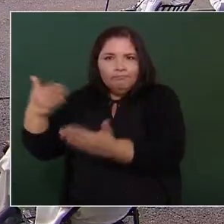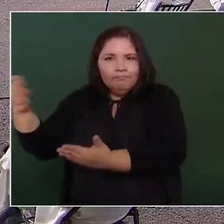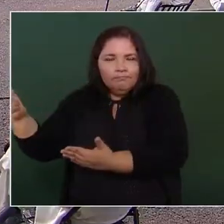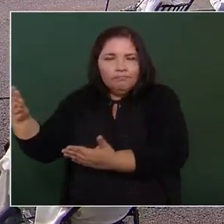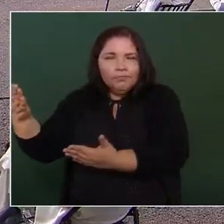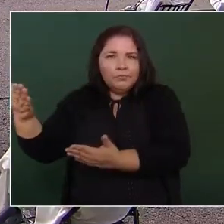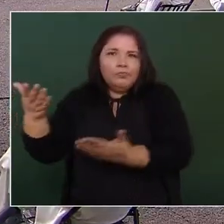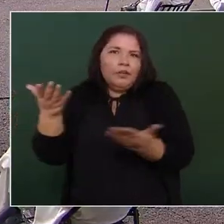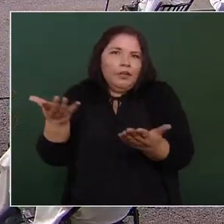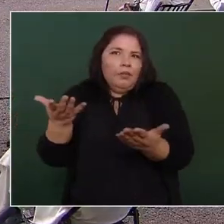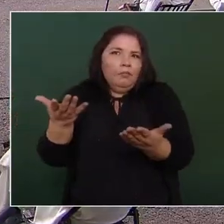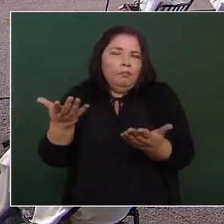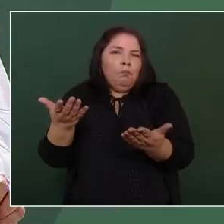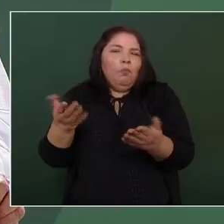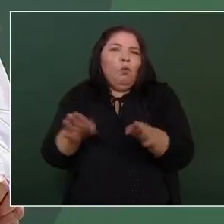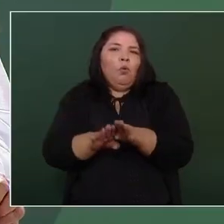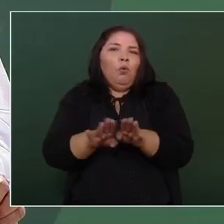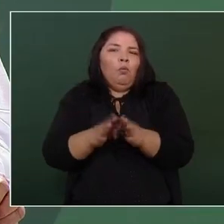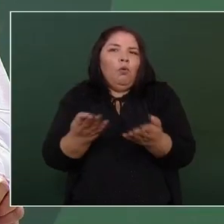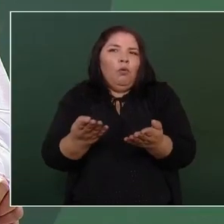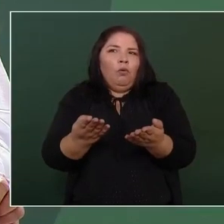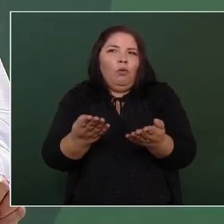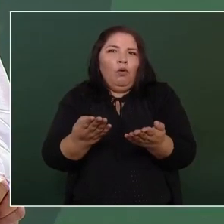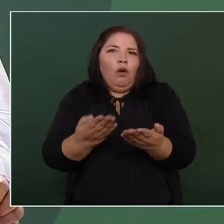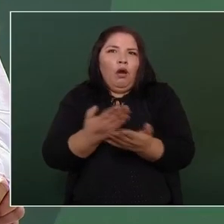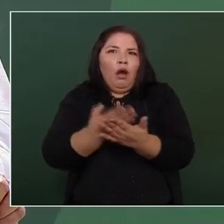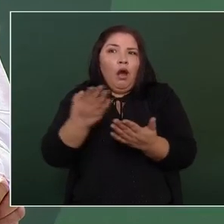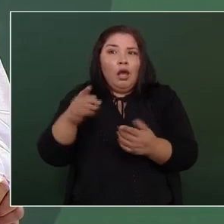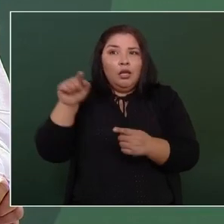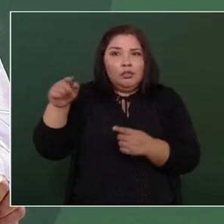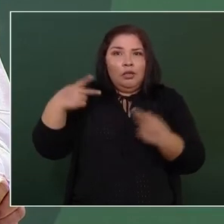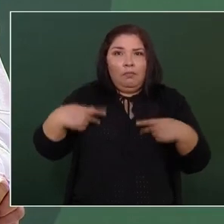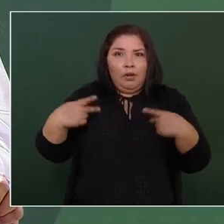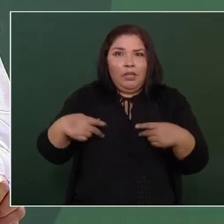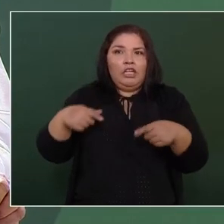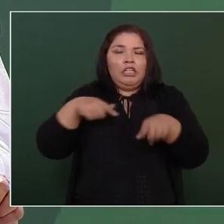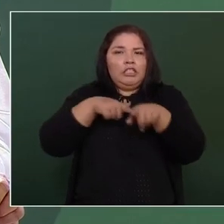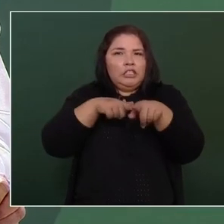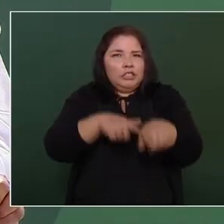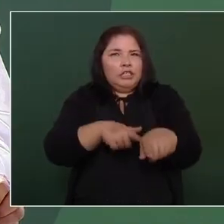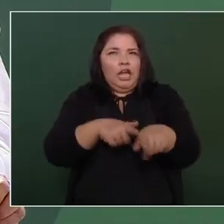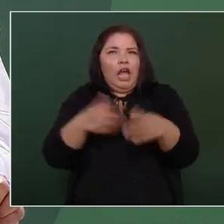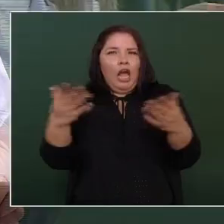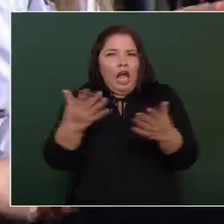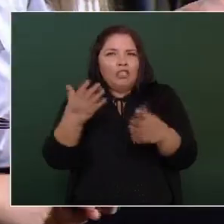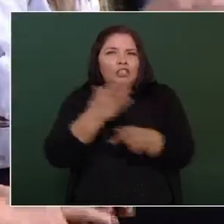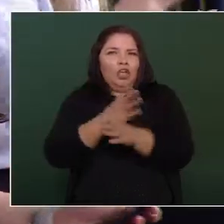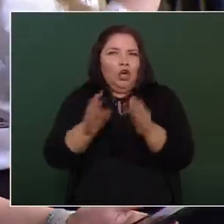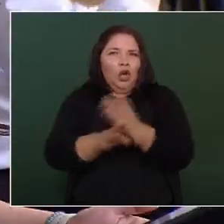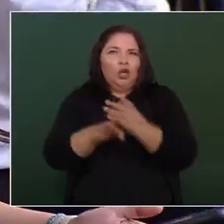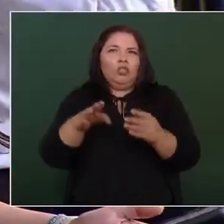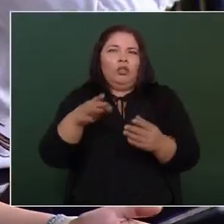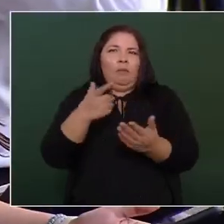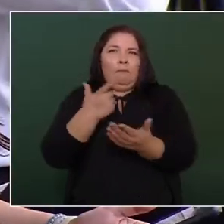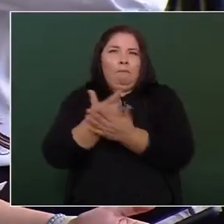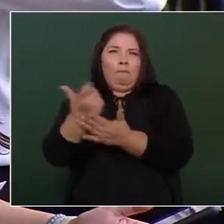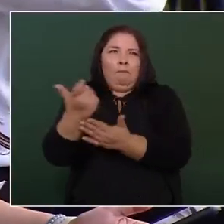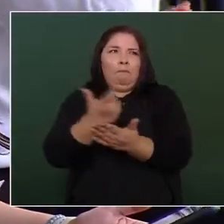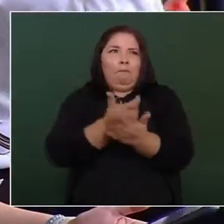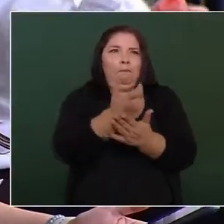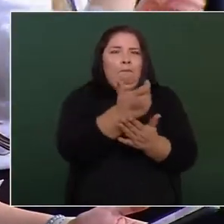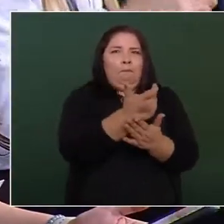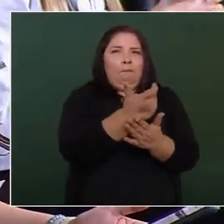deje trabajar. Pero ¿cómo es posible, presidente, que esta persona se haya encargado y siga encargándose de hacer todas esas marchas y pagarle dinero a